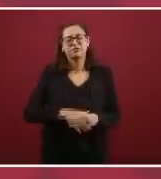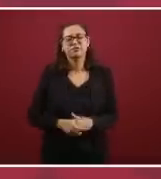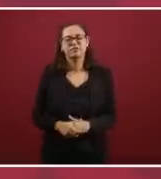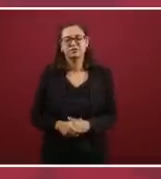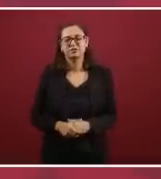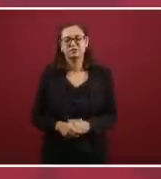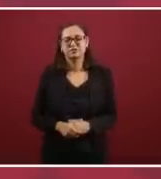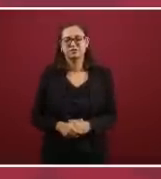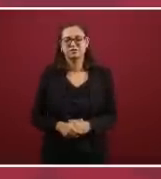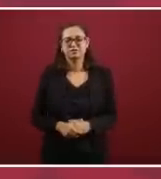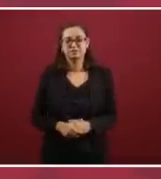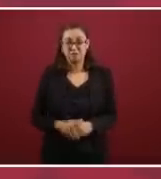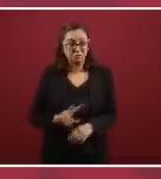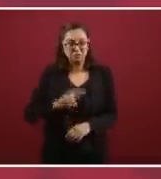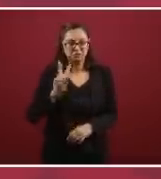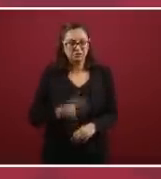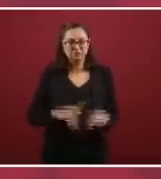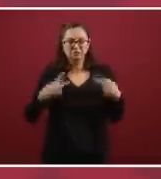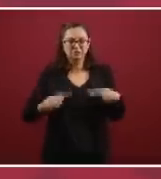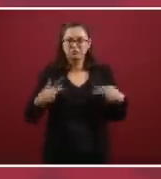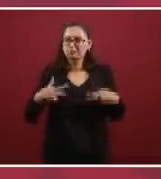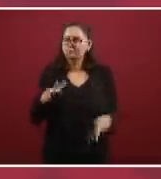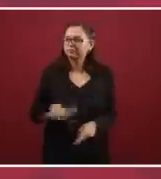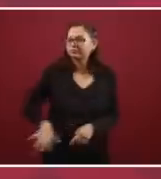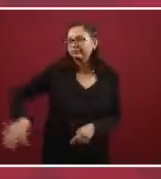El pueblo está muy contento,